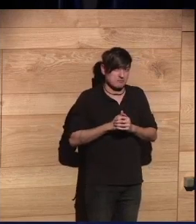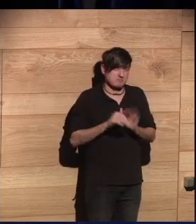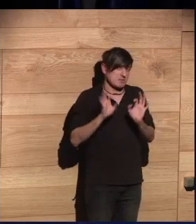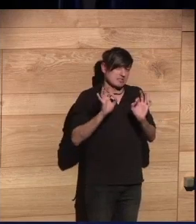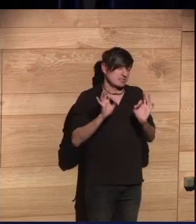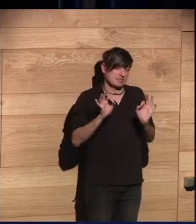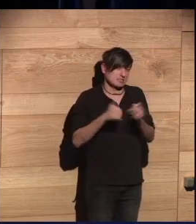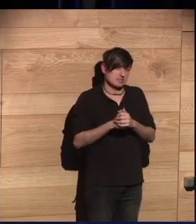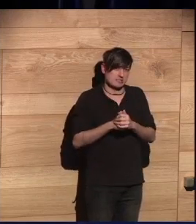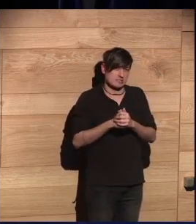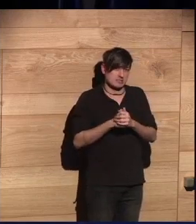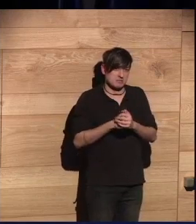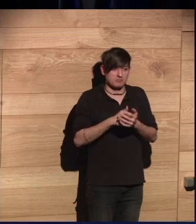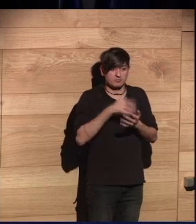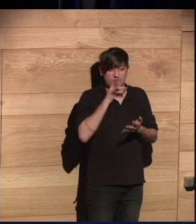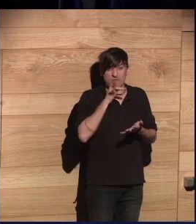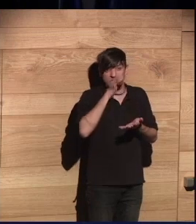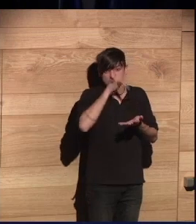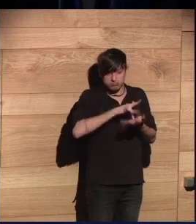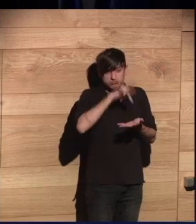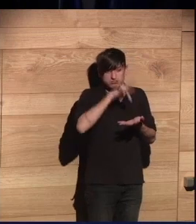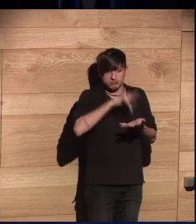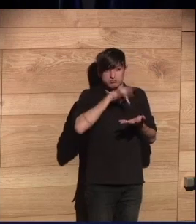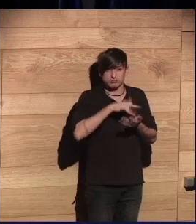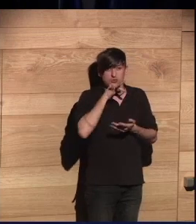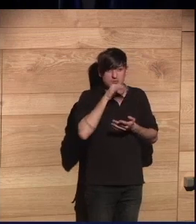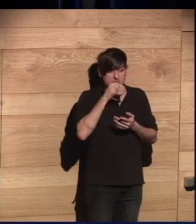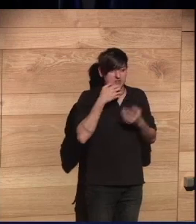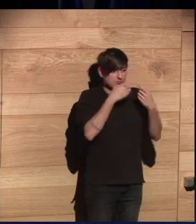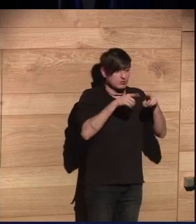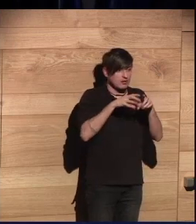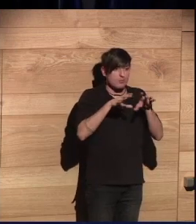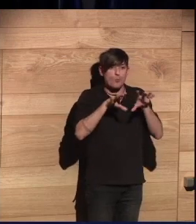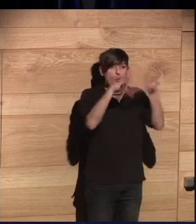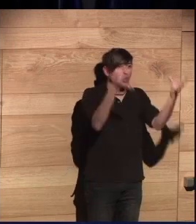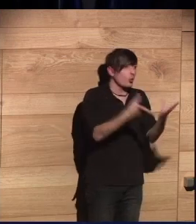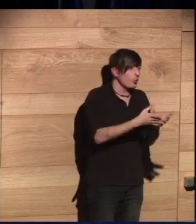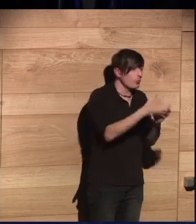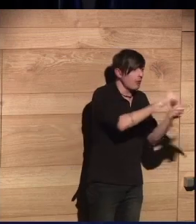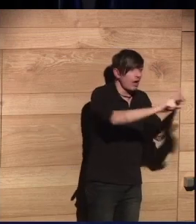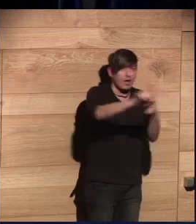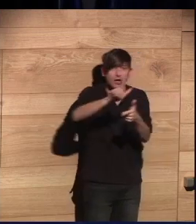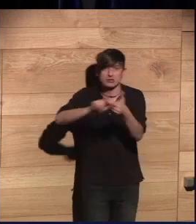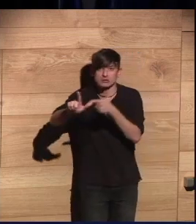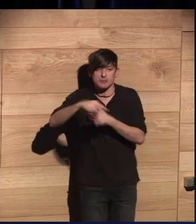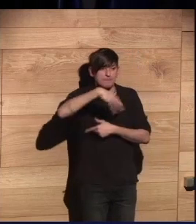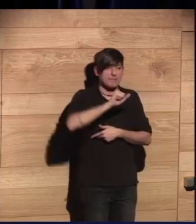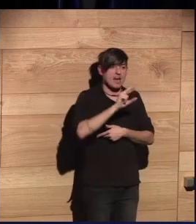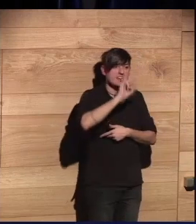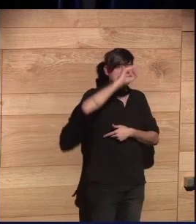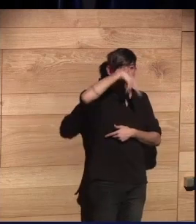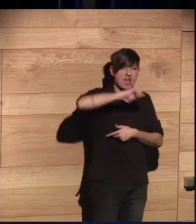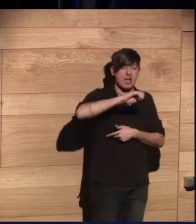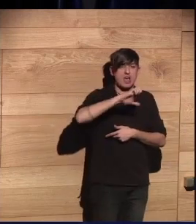es así, ocurre todavía cuando con esta música viajas por el mundo, y con Marina Heredia, por ejemplo, ¿no?